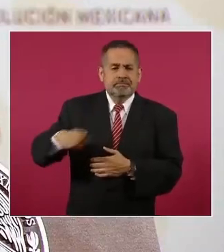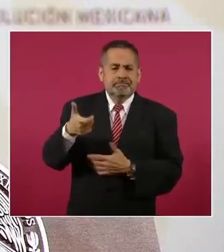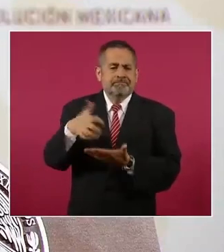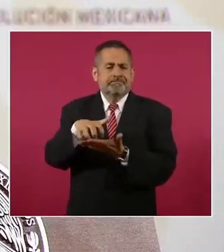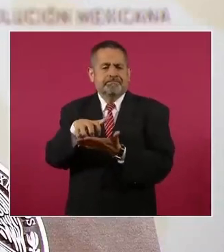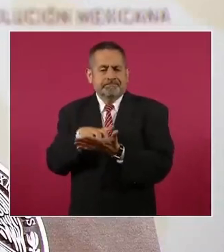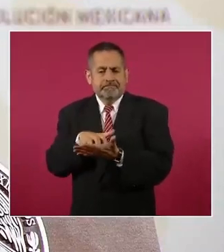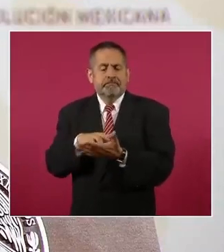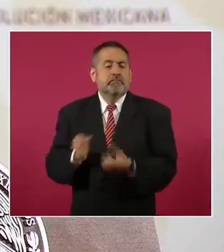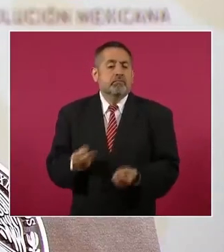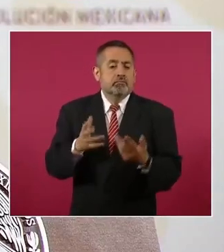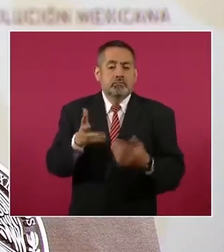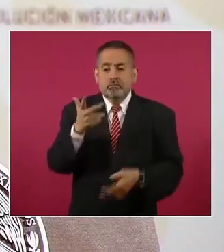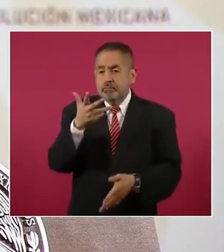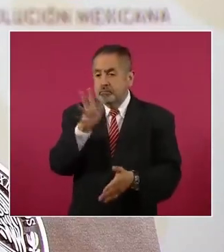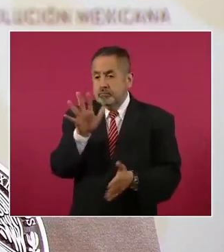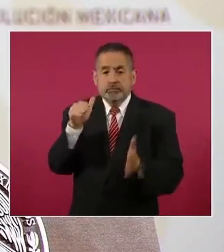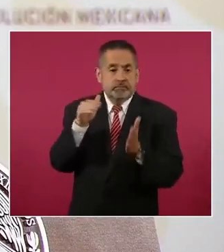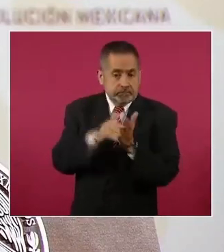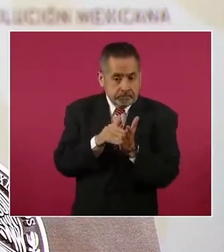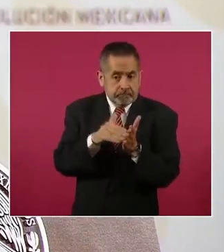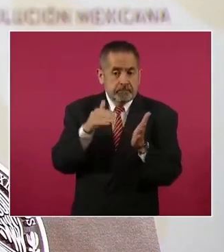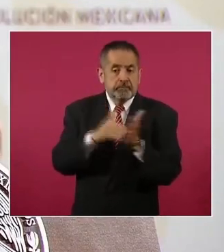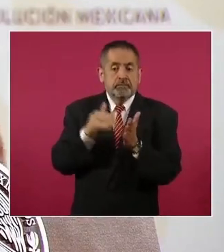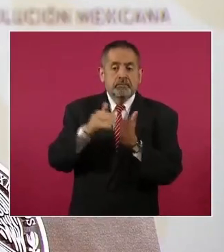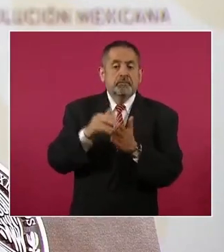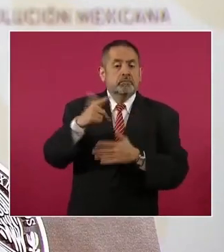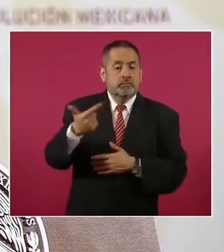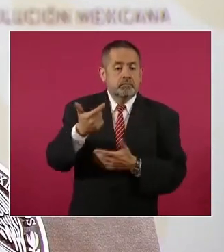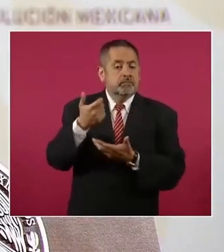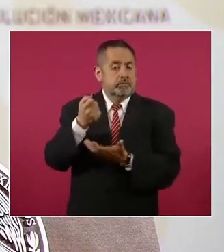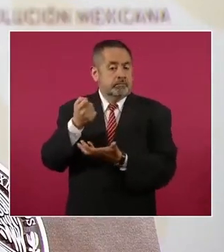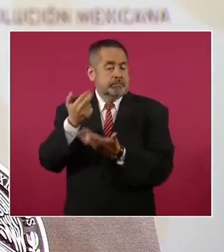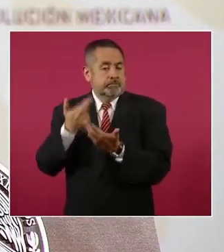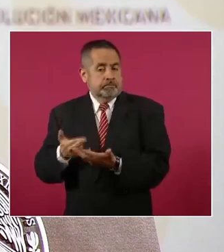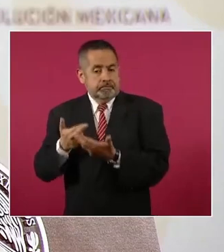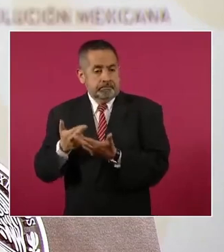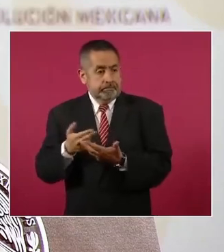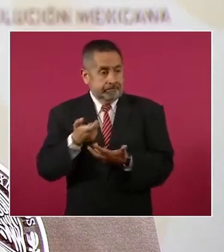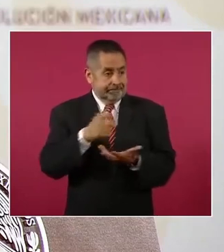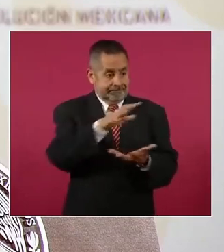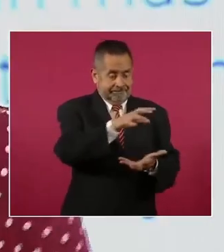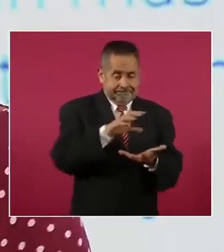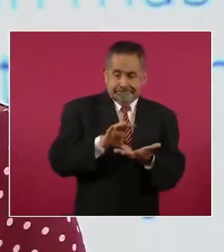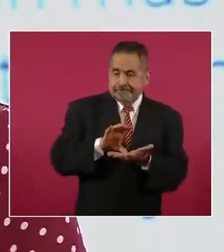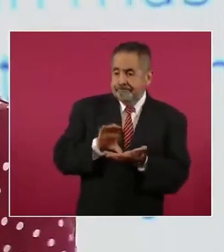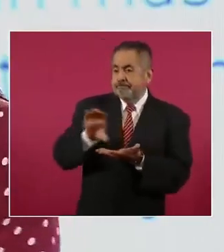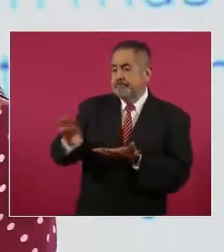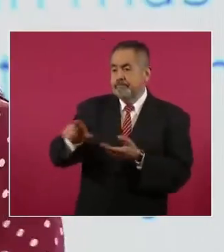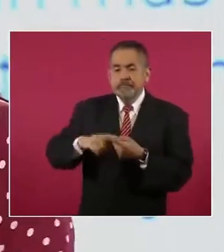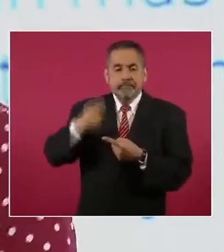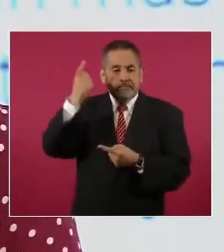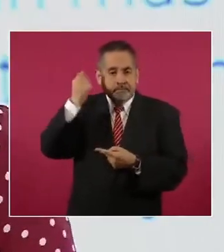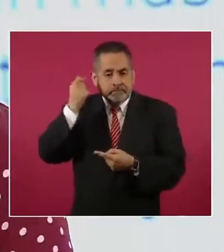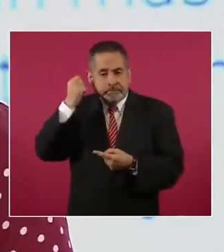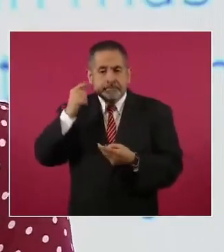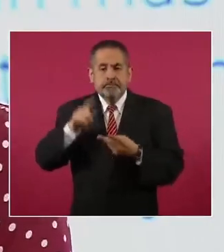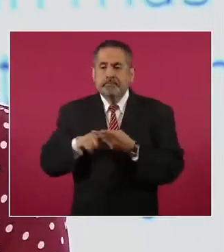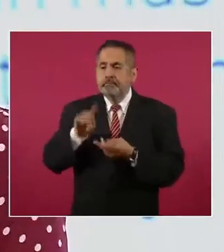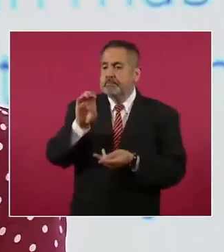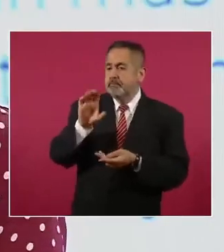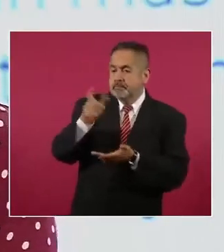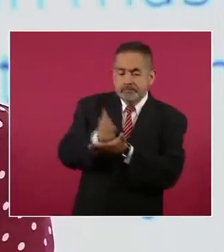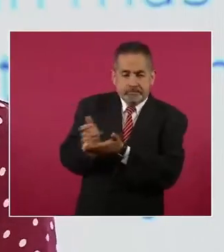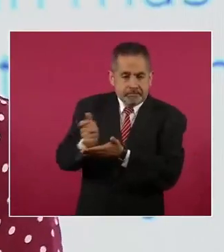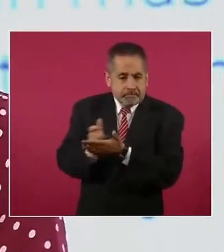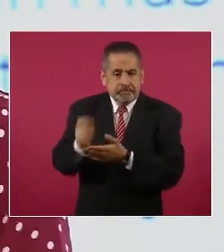de 10 mil millones de pesos. Y estos serán destinados a becas, pensiones para